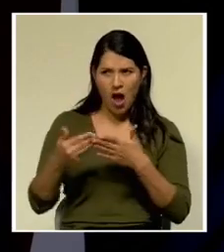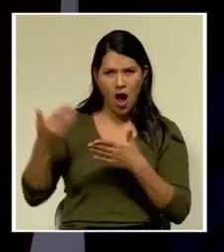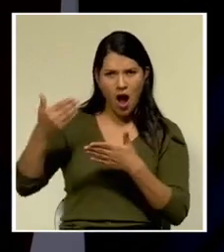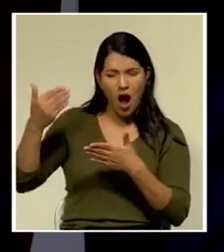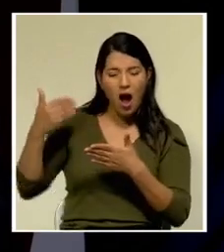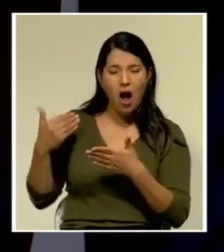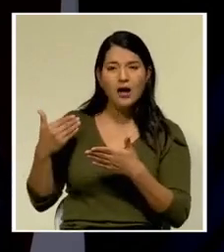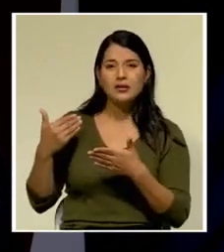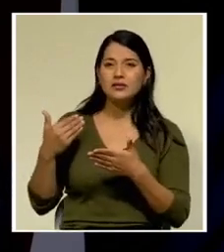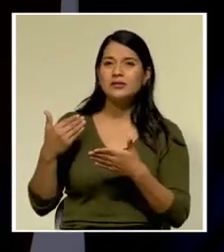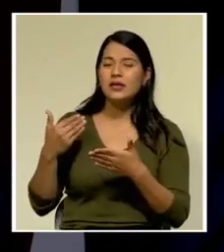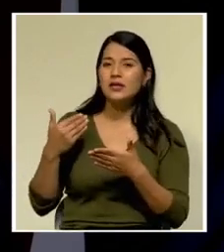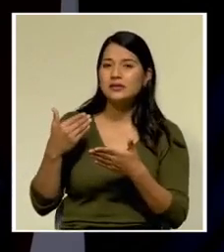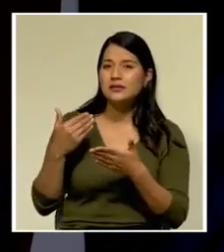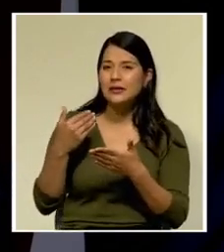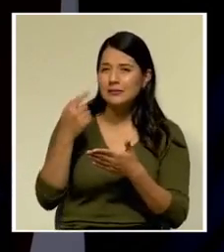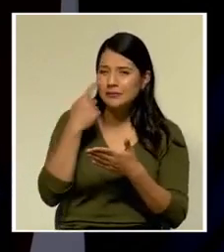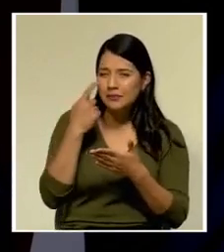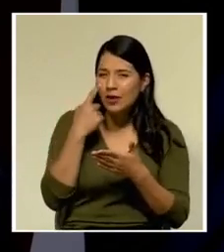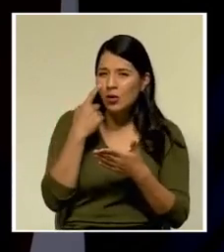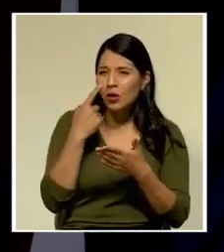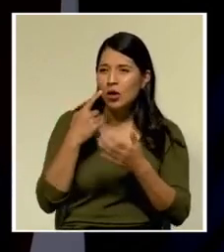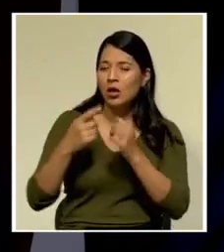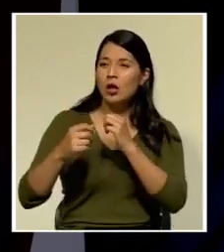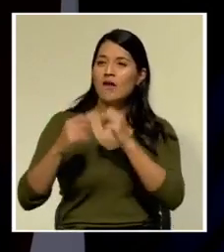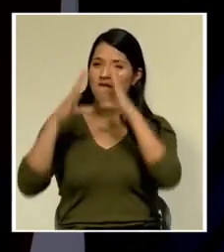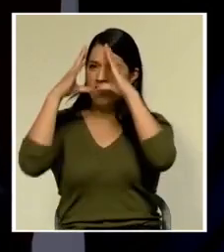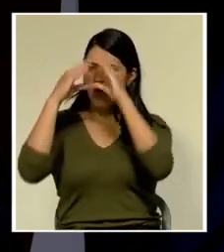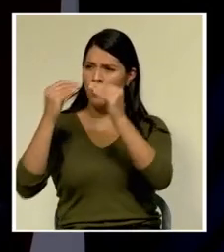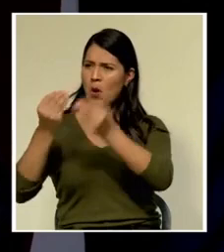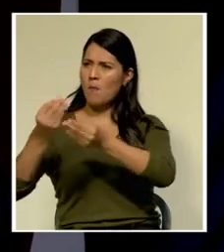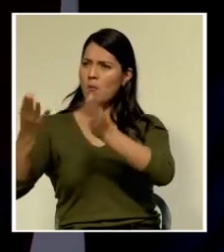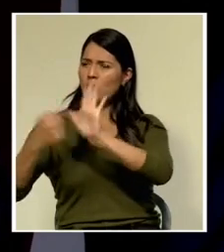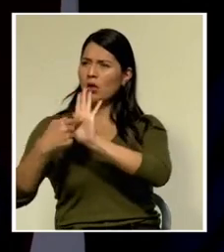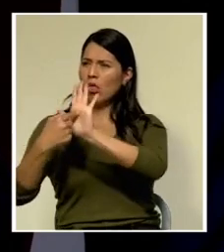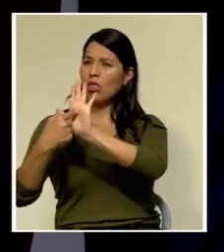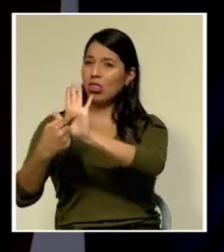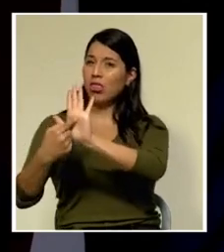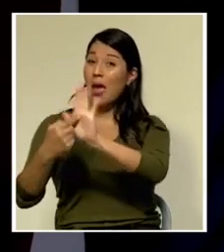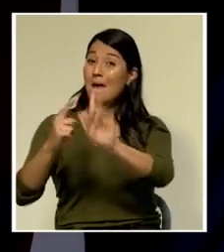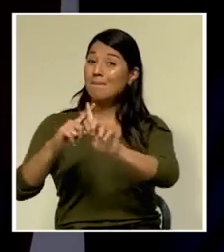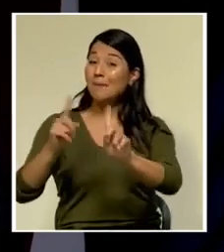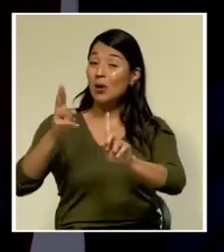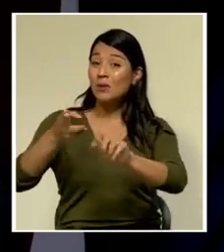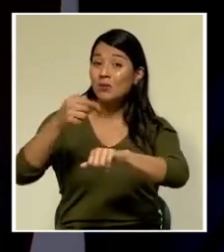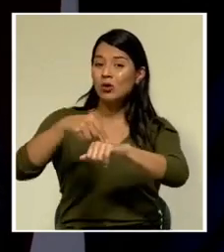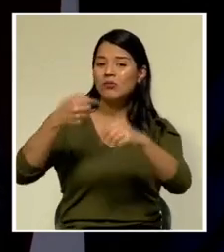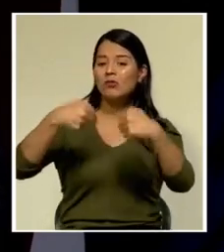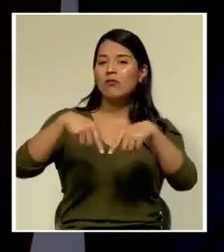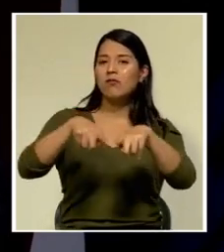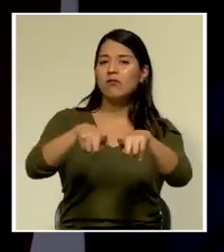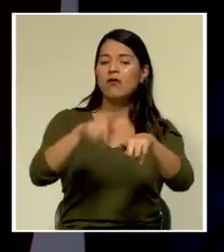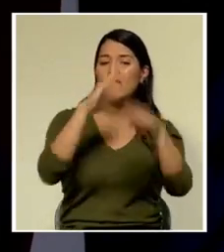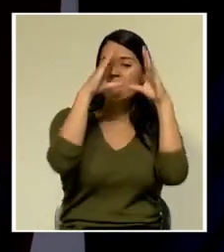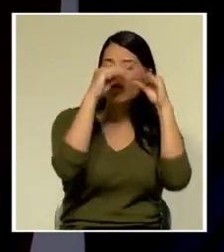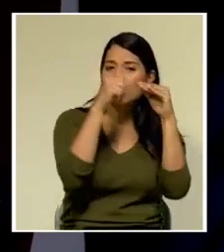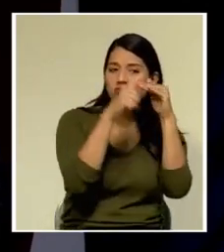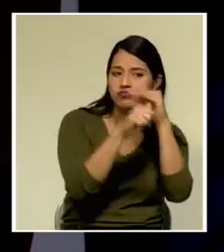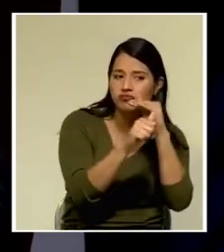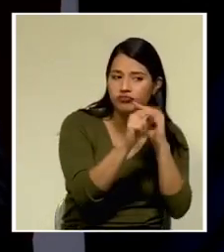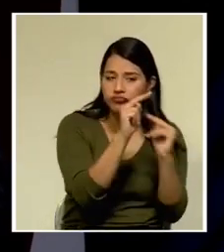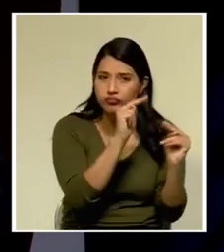documentaron financiamientos paralelos de campañas políticas en la Unidad Social Cristiana, en Liberación Nacional,